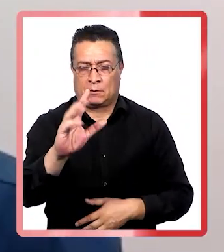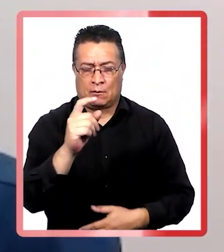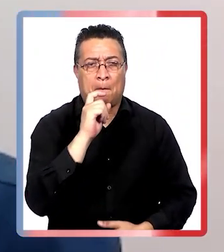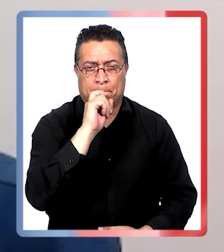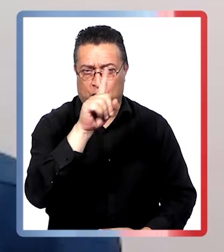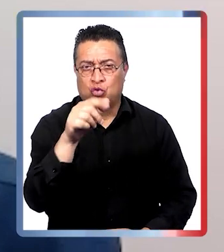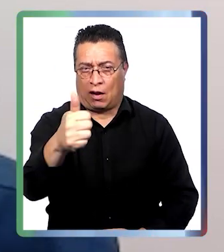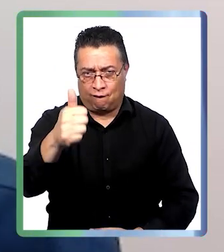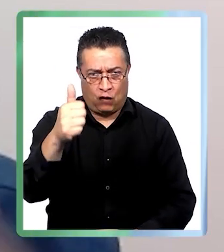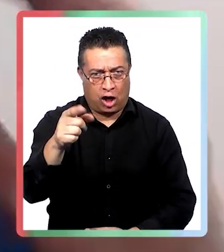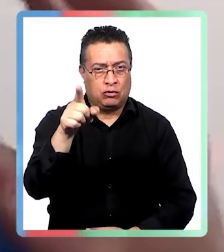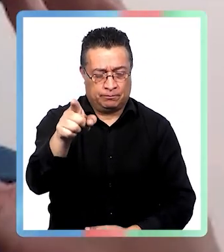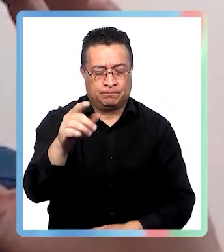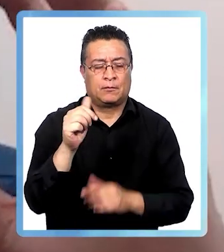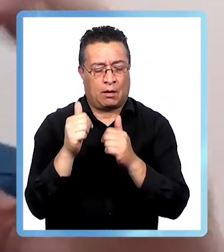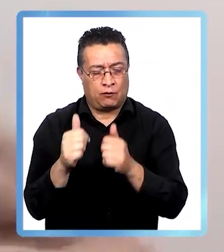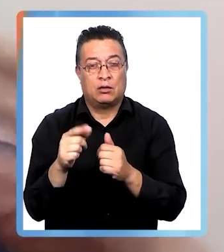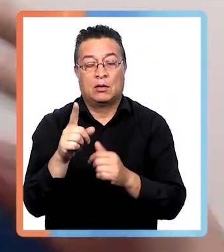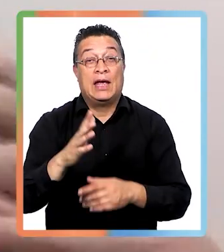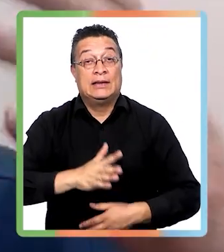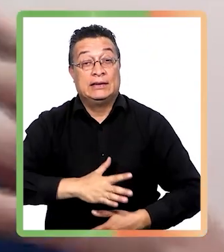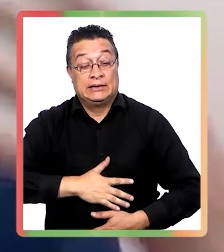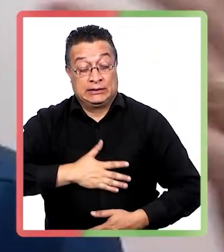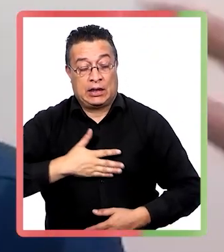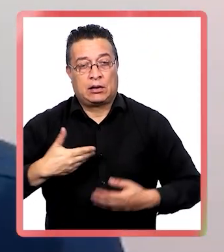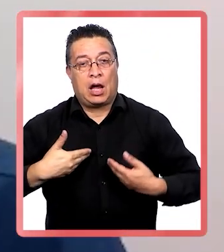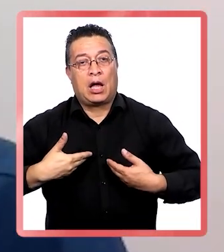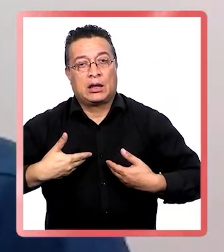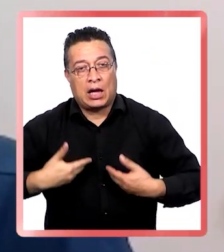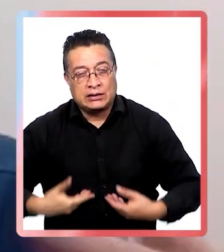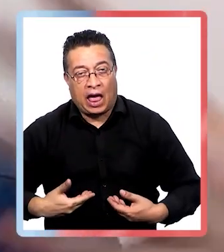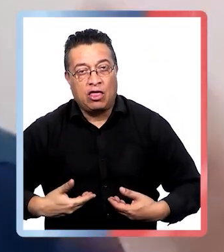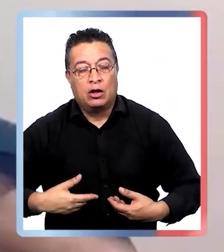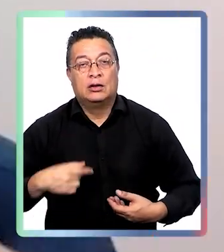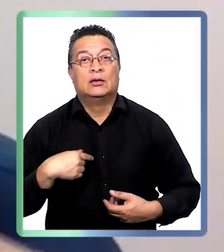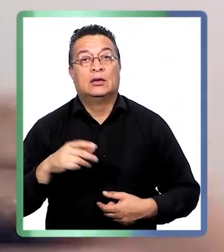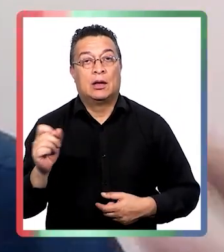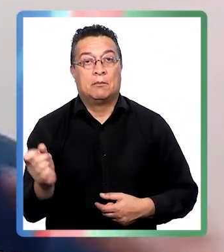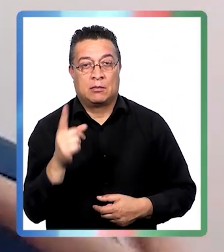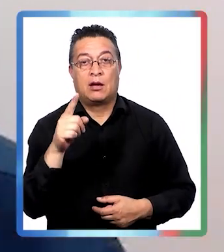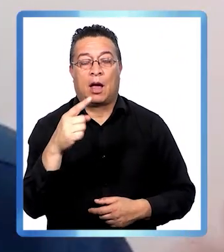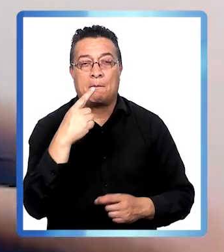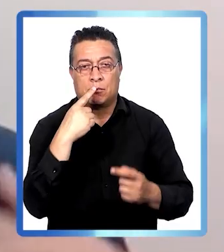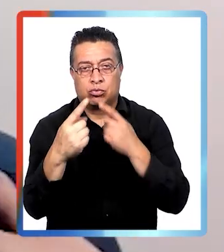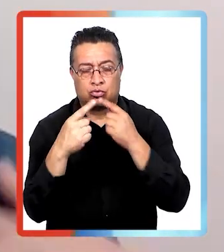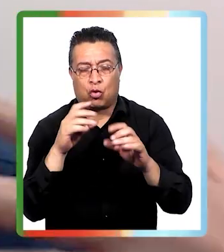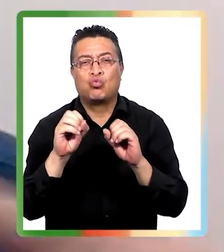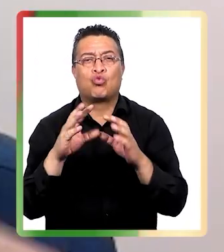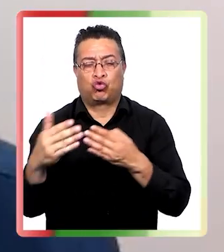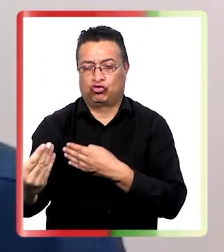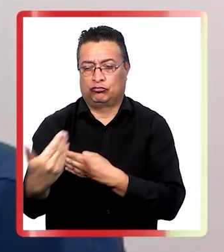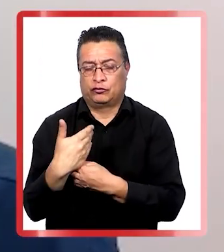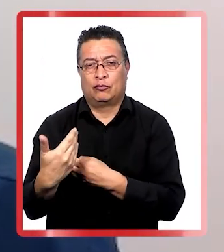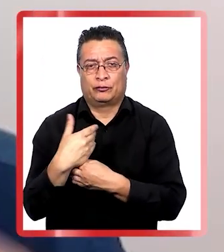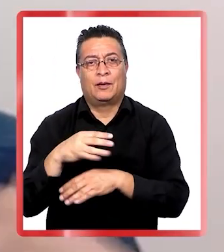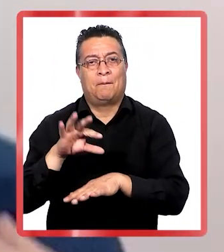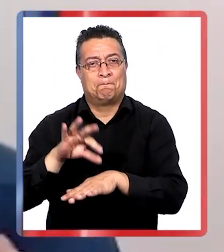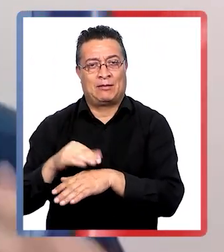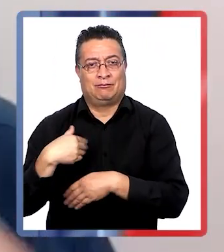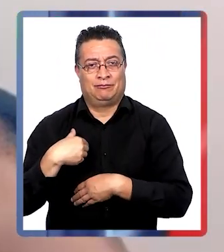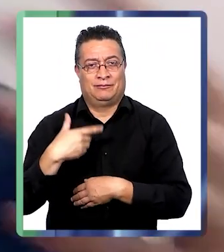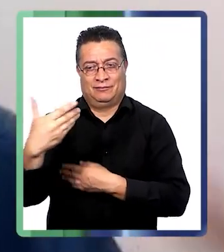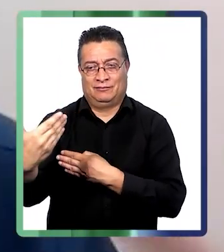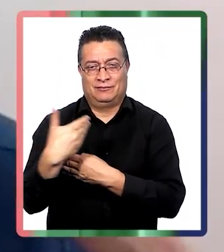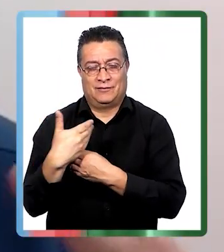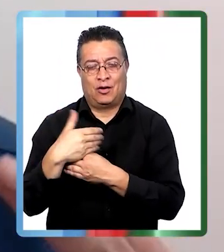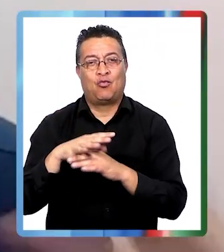Excelente la pregunta. A ver, ahí lo entendí. A ver, sentirse cansado o fatiga, que es una de las principales consultas por lo cual llega la gente a la